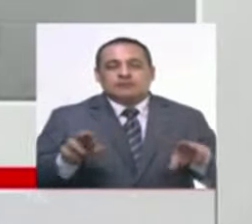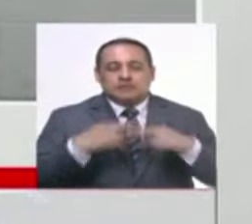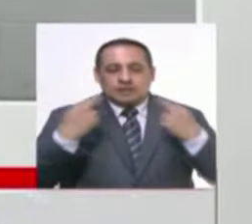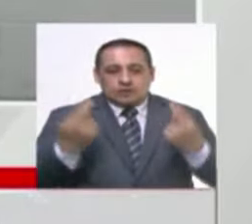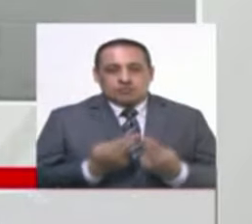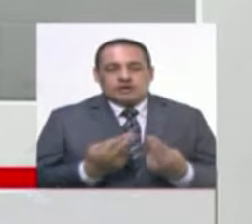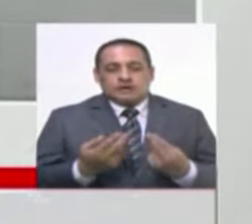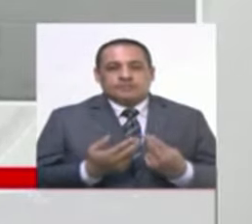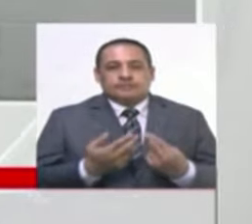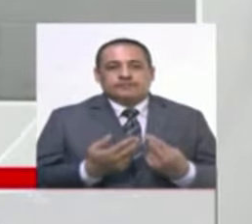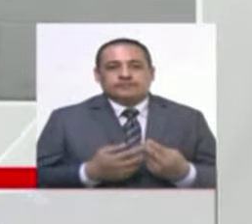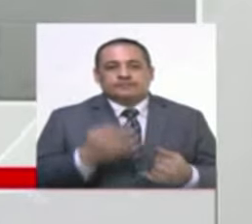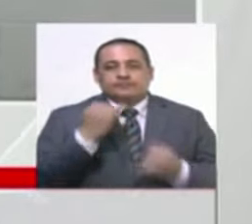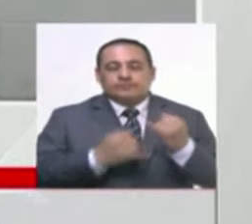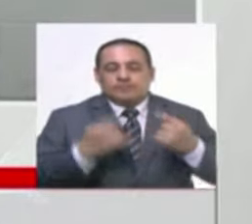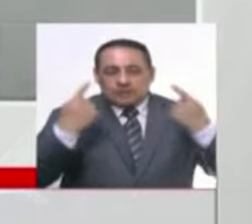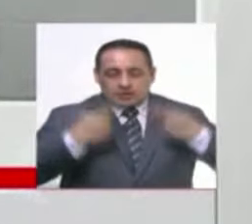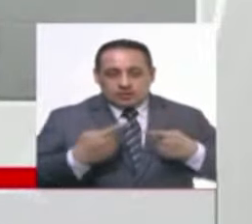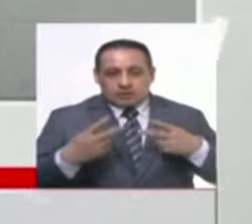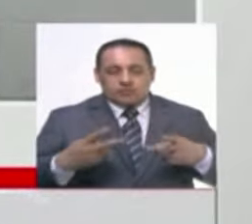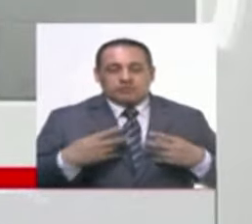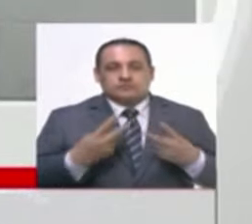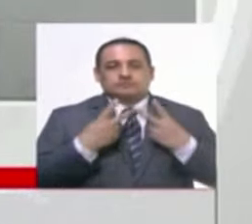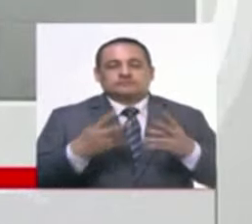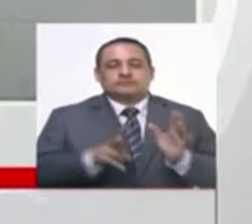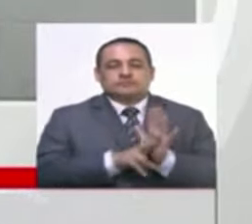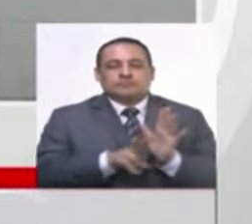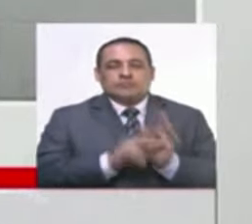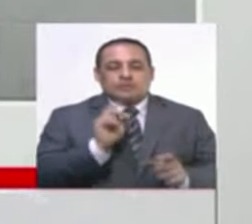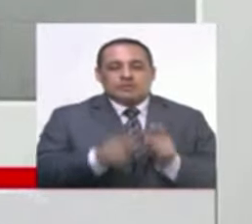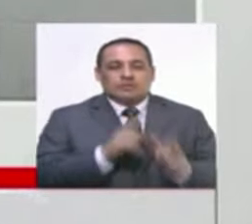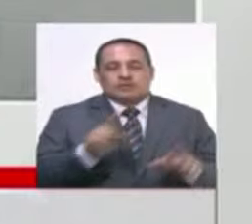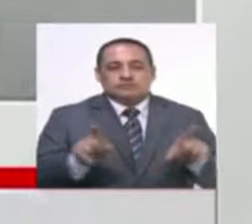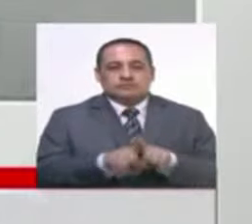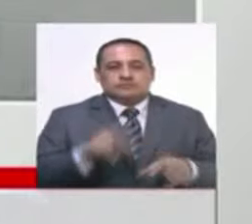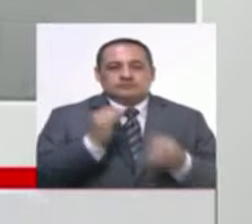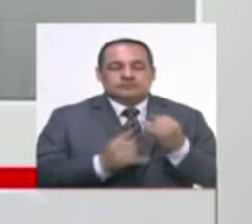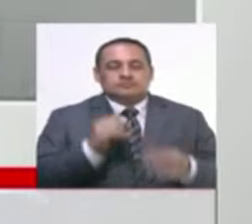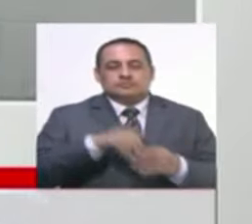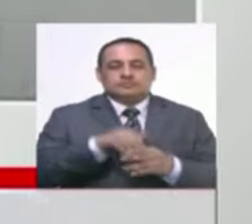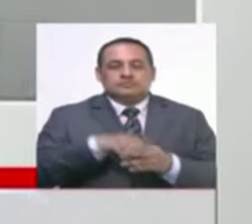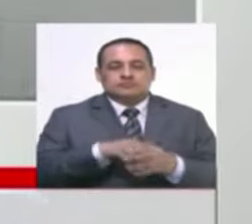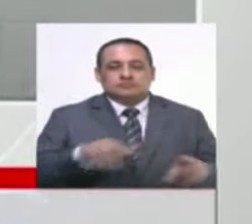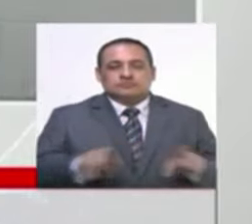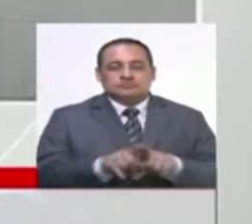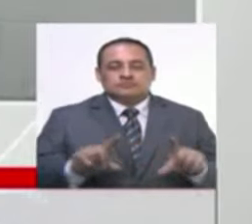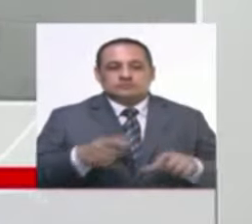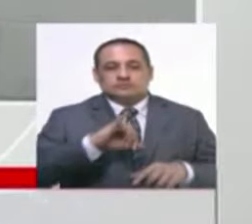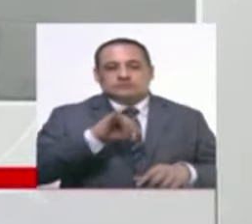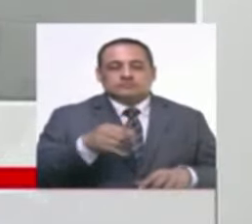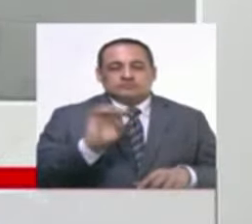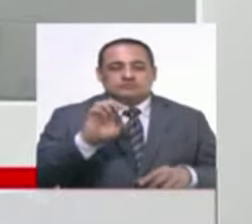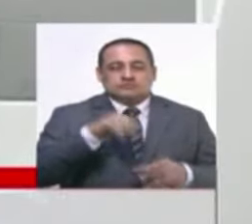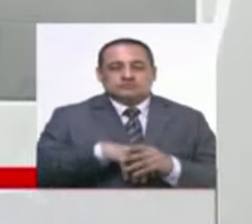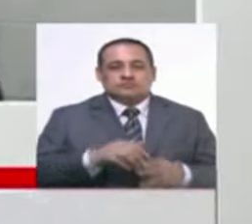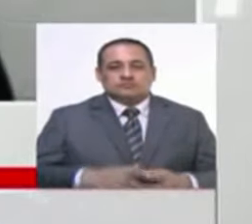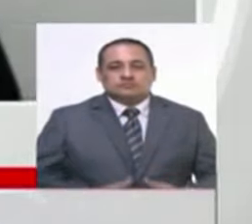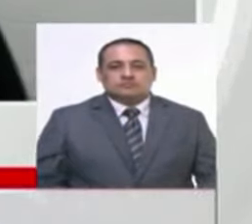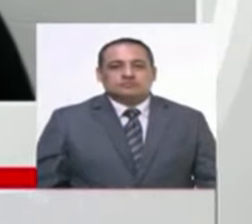reúna a fin de quebrantar la voluntad popular en las últimas elecciones ante el Jurado Nacional de